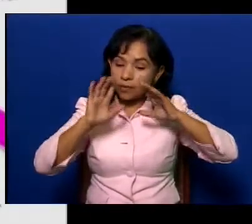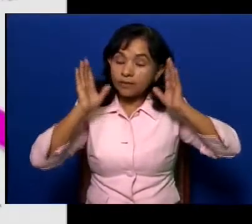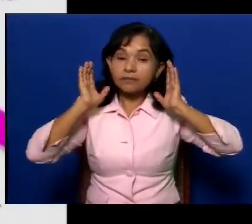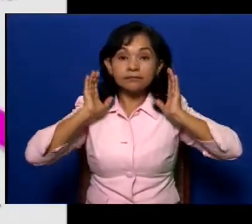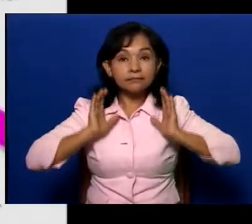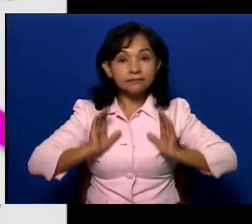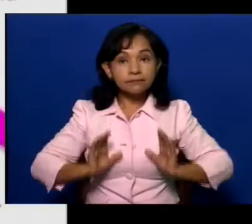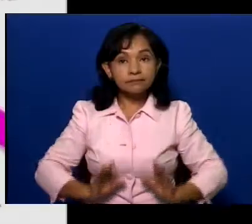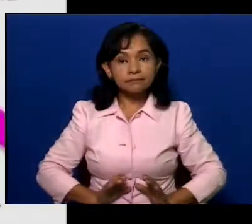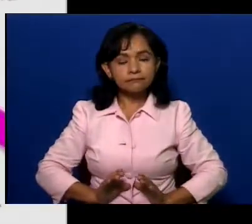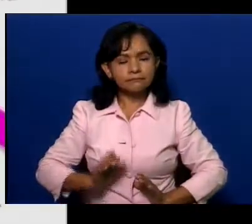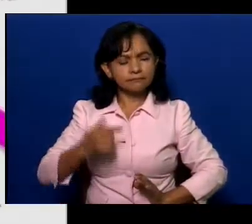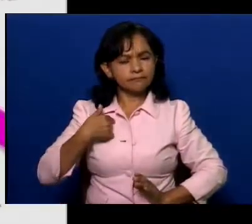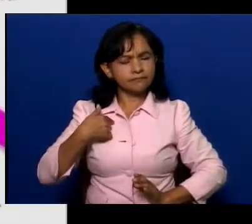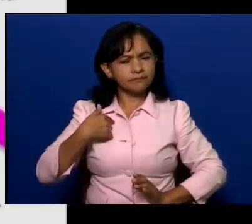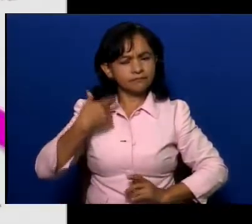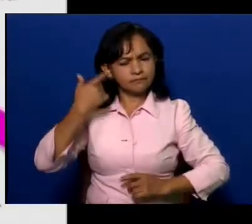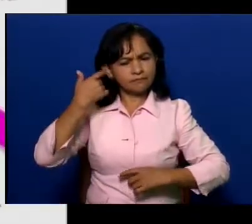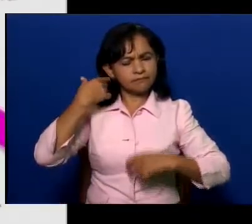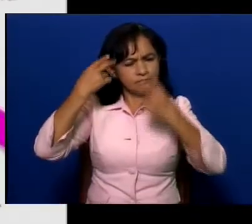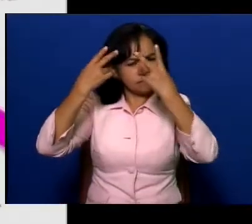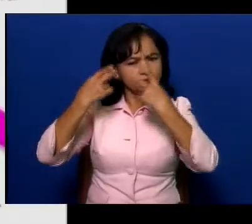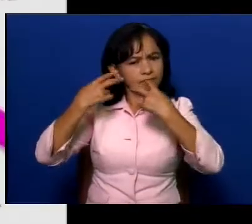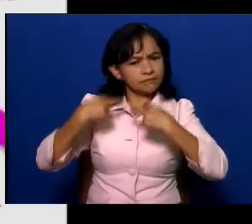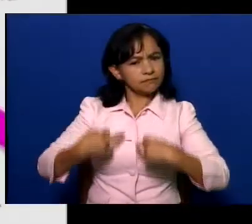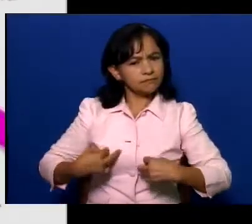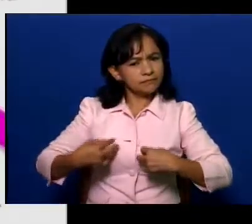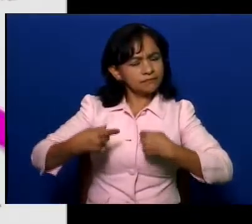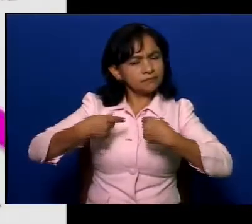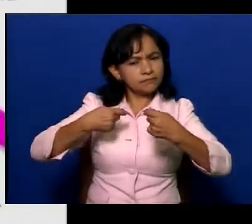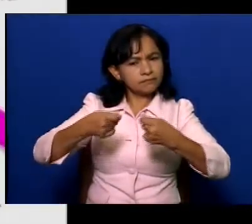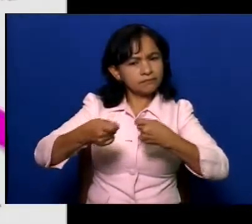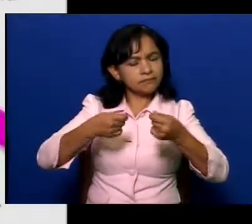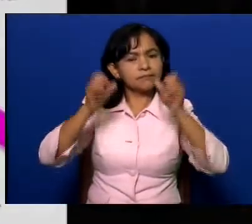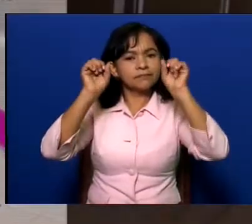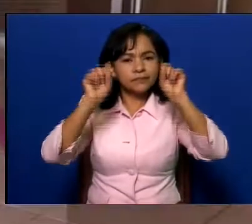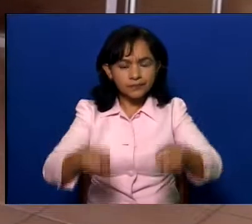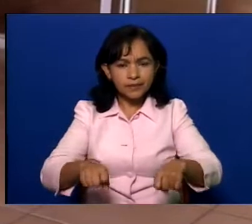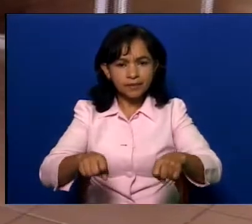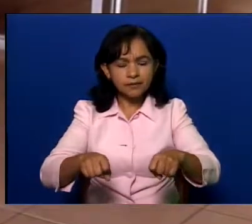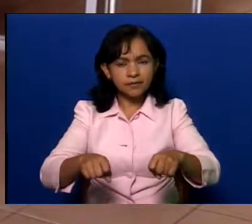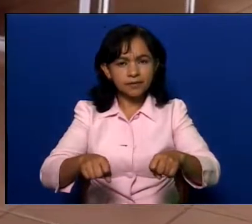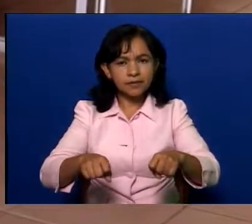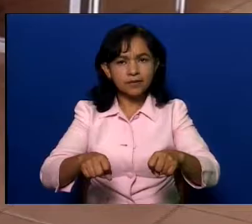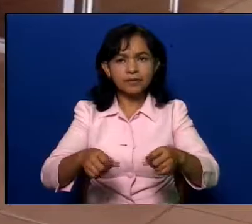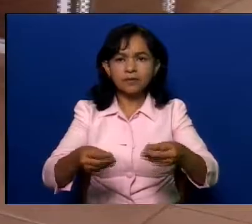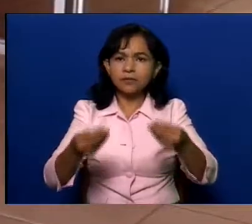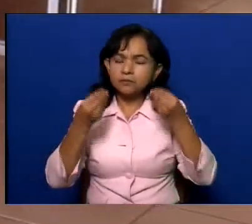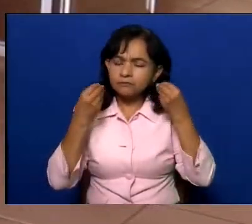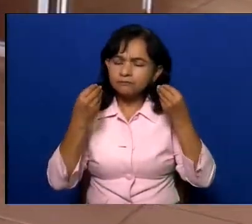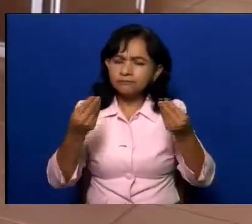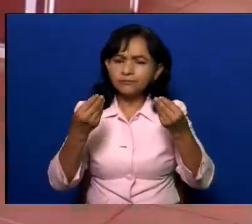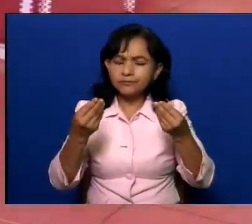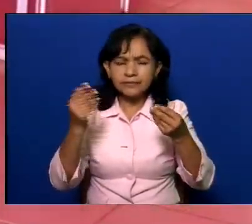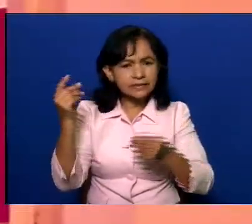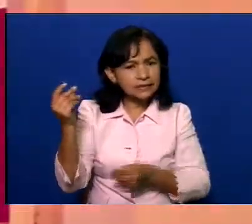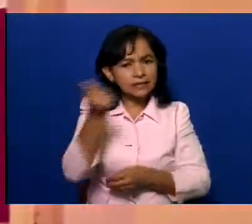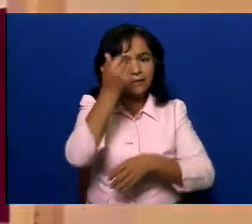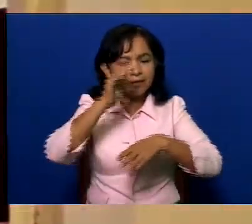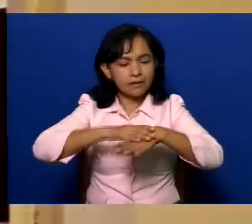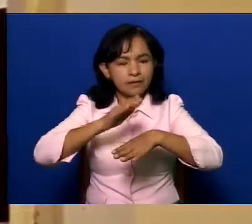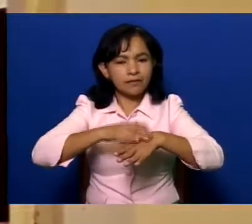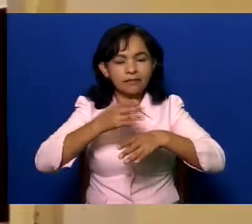ha sido costosa, las familias quedan sin recursos y de alguna manera un papel higiénico, un jabón, un cepillo,